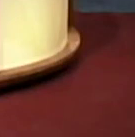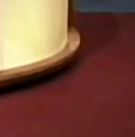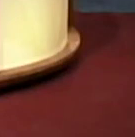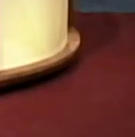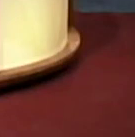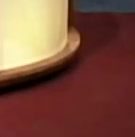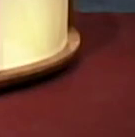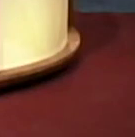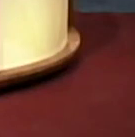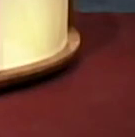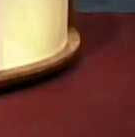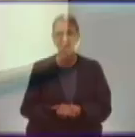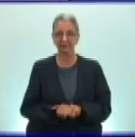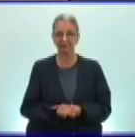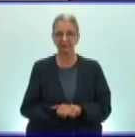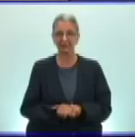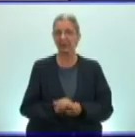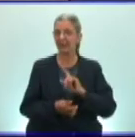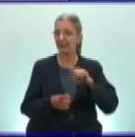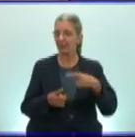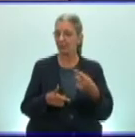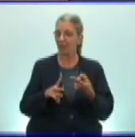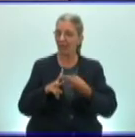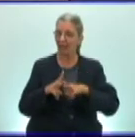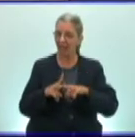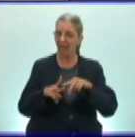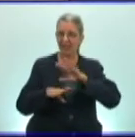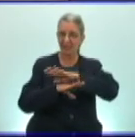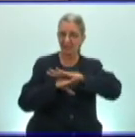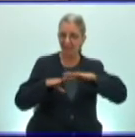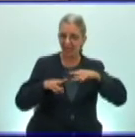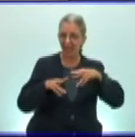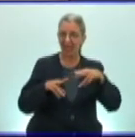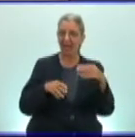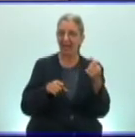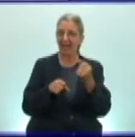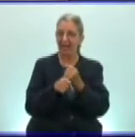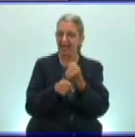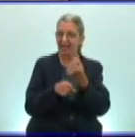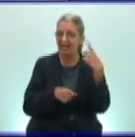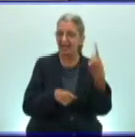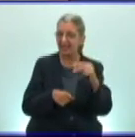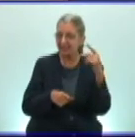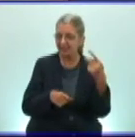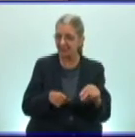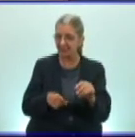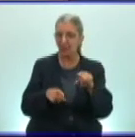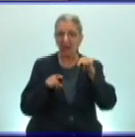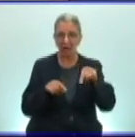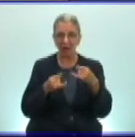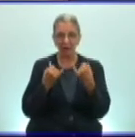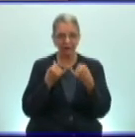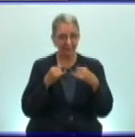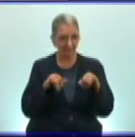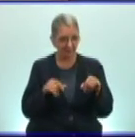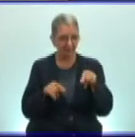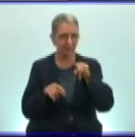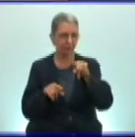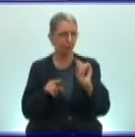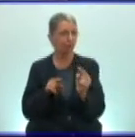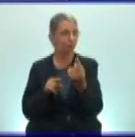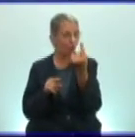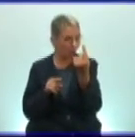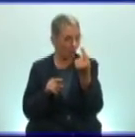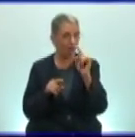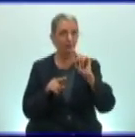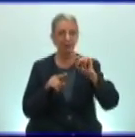Después de haber realizado este ejercicio, les propongo entonces que de forma independiente realicen esta actividad.